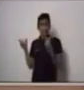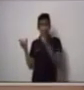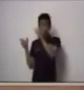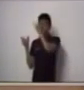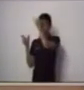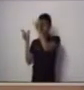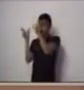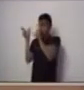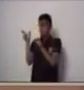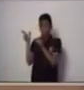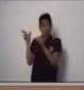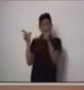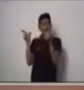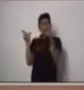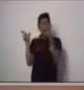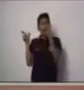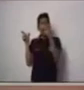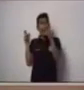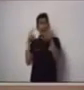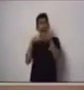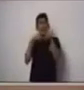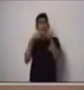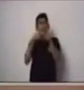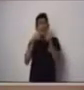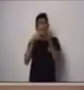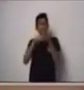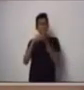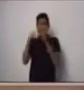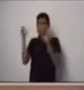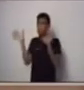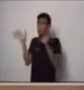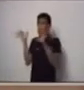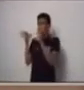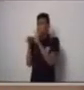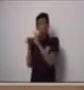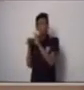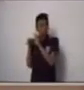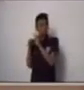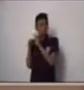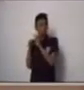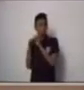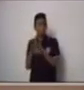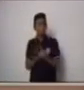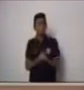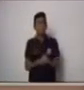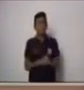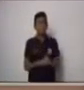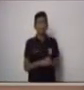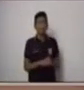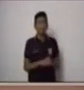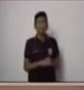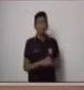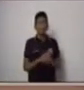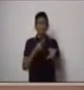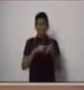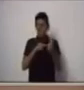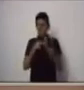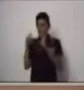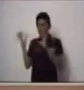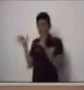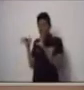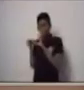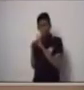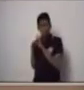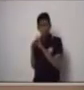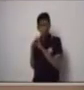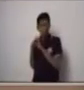araña veamos entonces acá tela araña veamos cual palabra es la